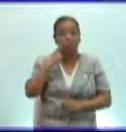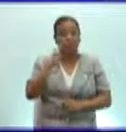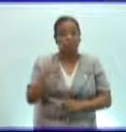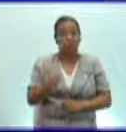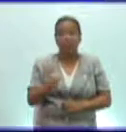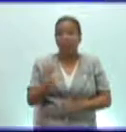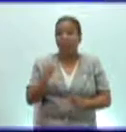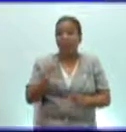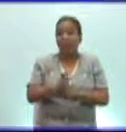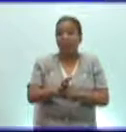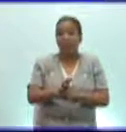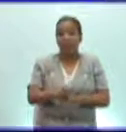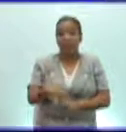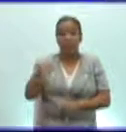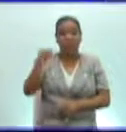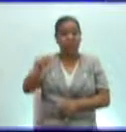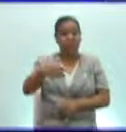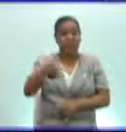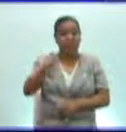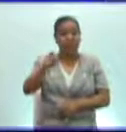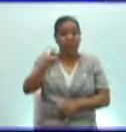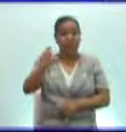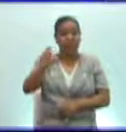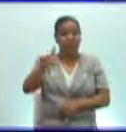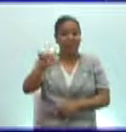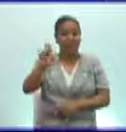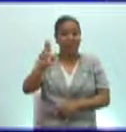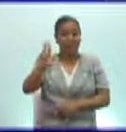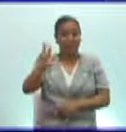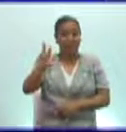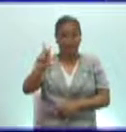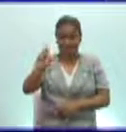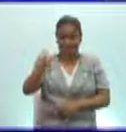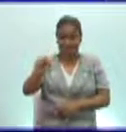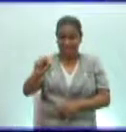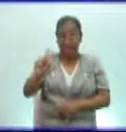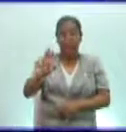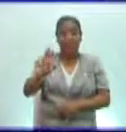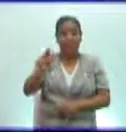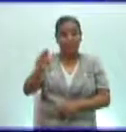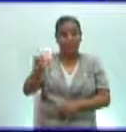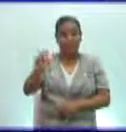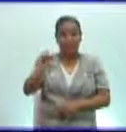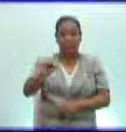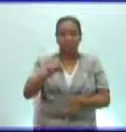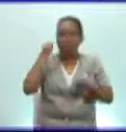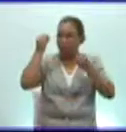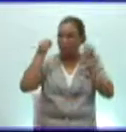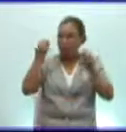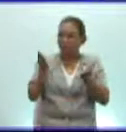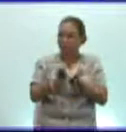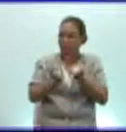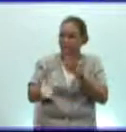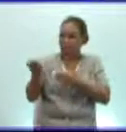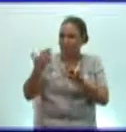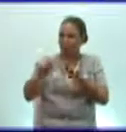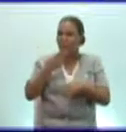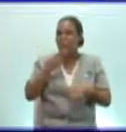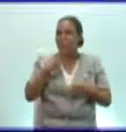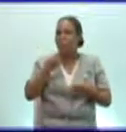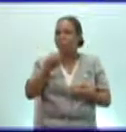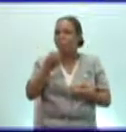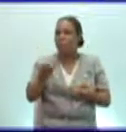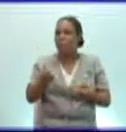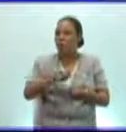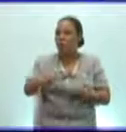de Le Chatelier-Brown, que hemos analizado en clases anteriores. Cómo nosotros podemos afectar la concentración de